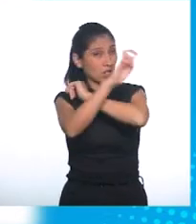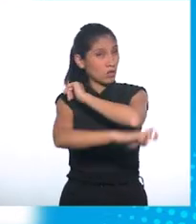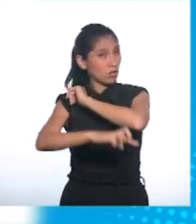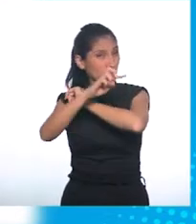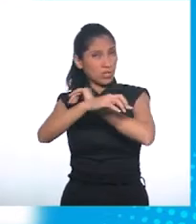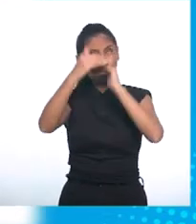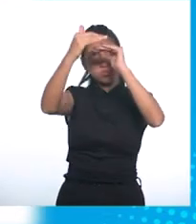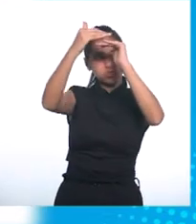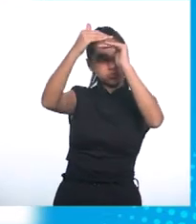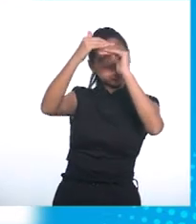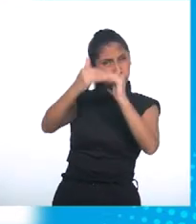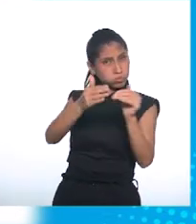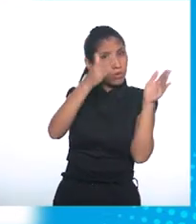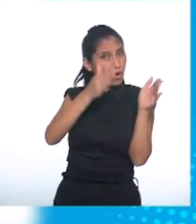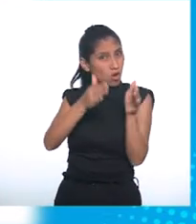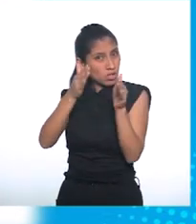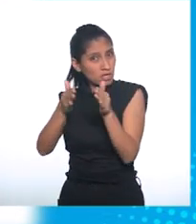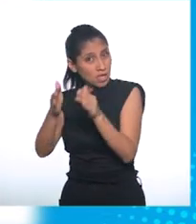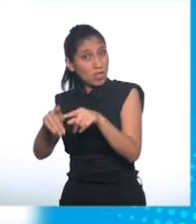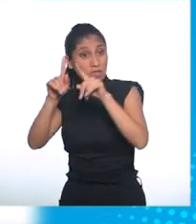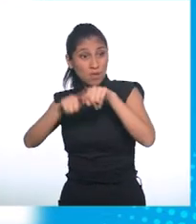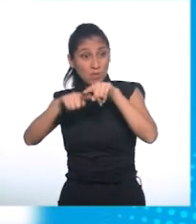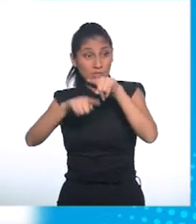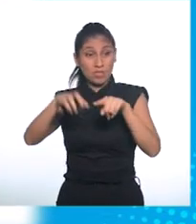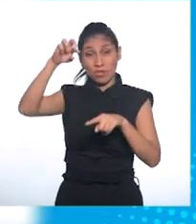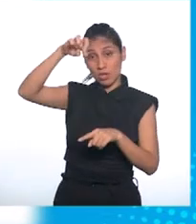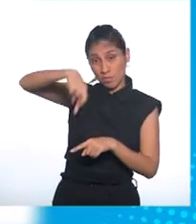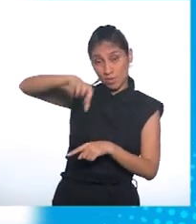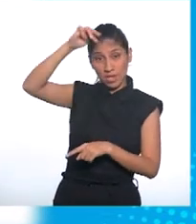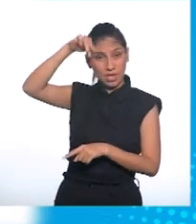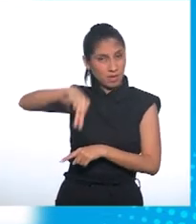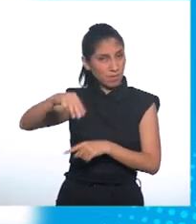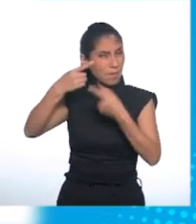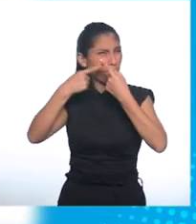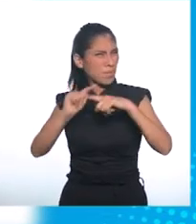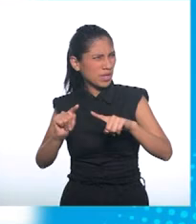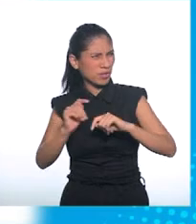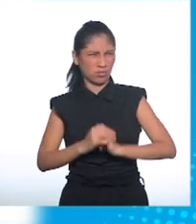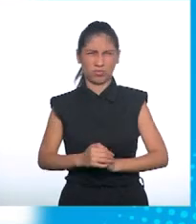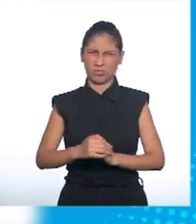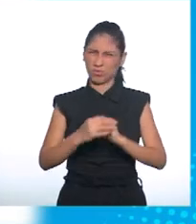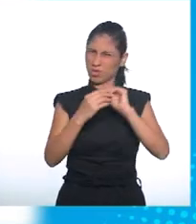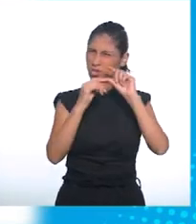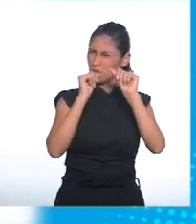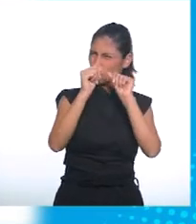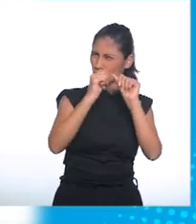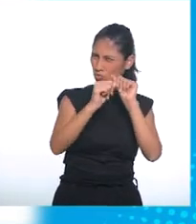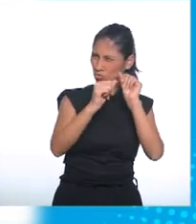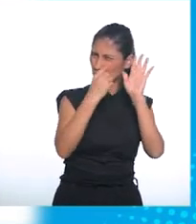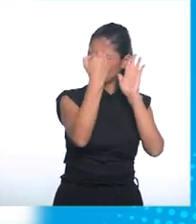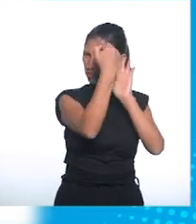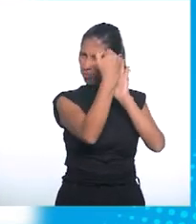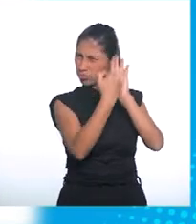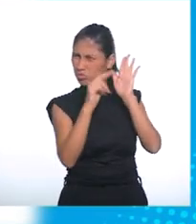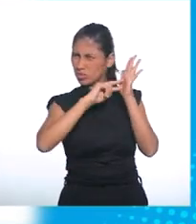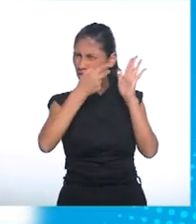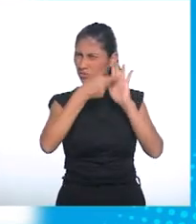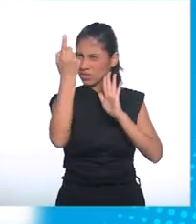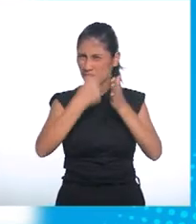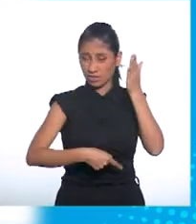está ordenada según la cantidad de PM. Pero, ¿qué significan estos números? Perú